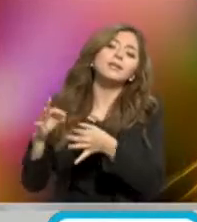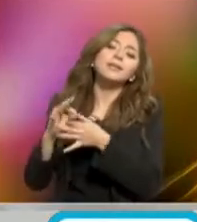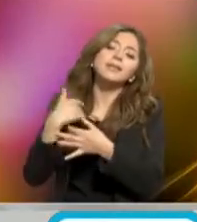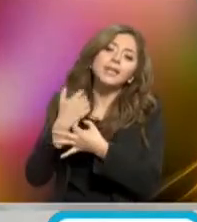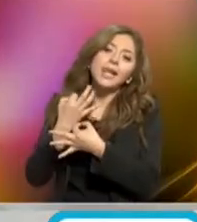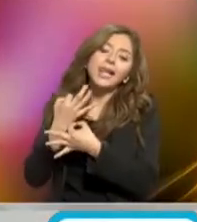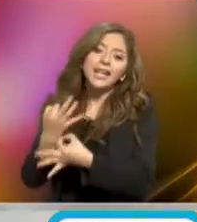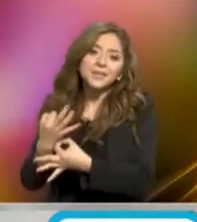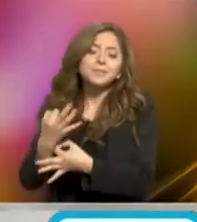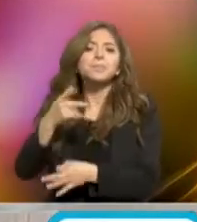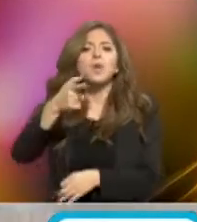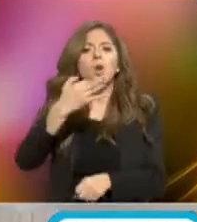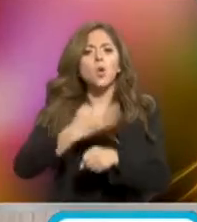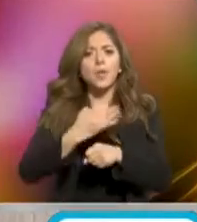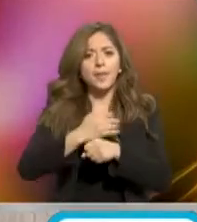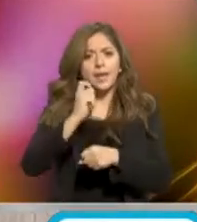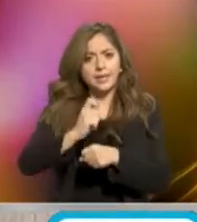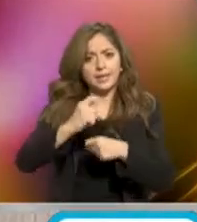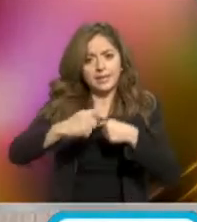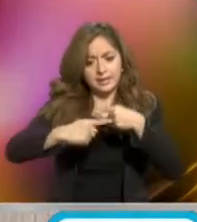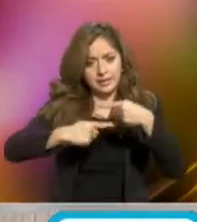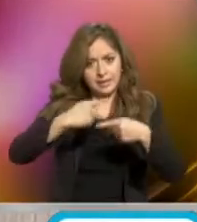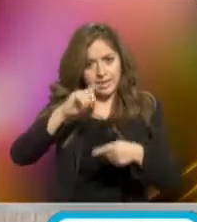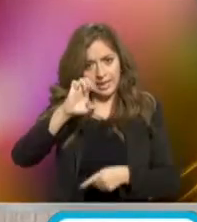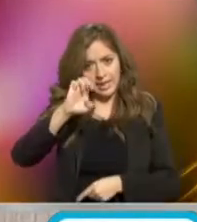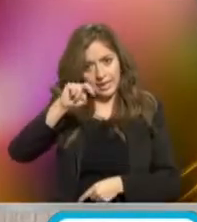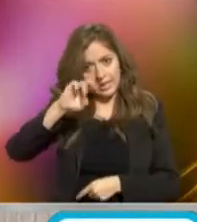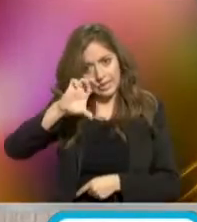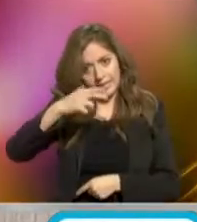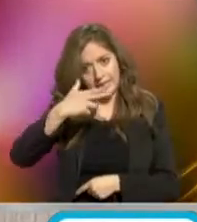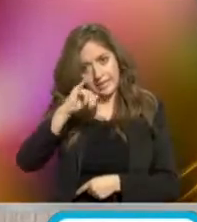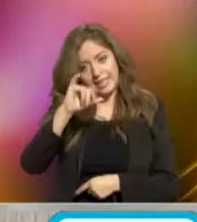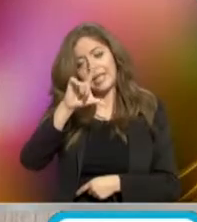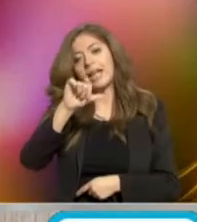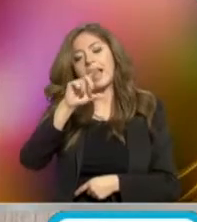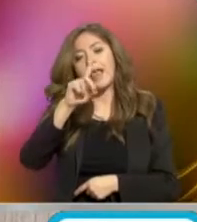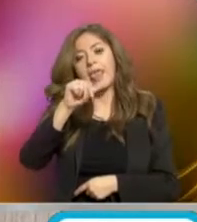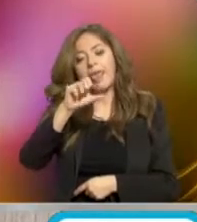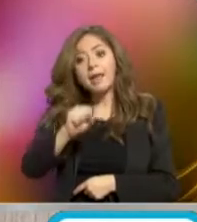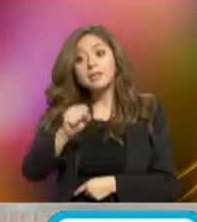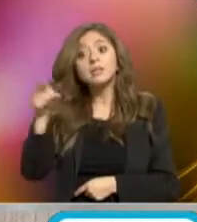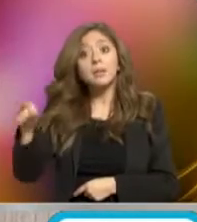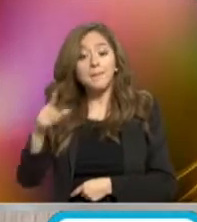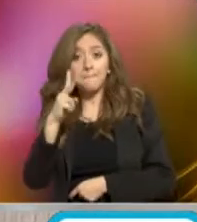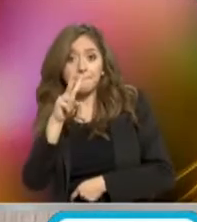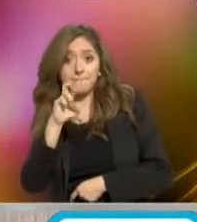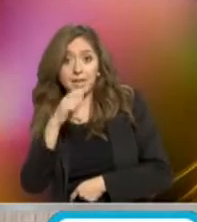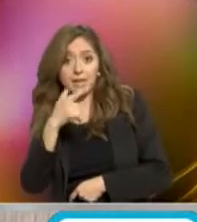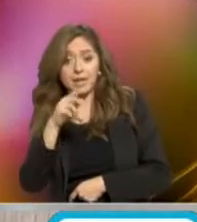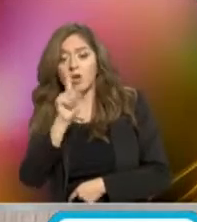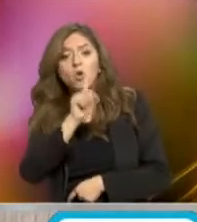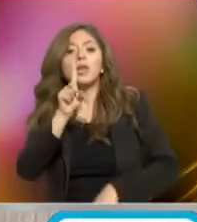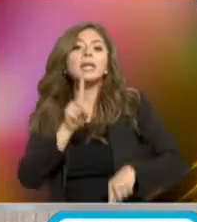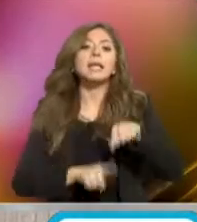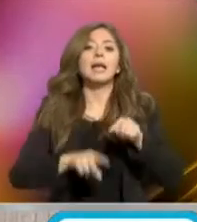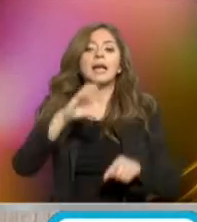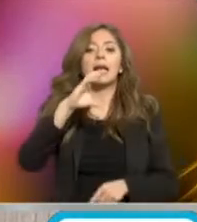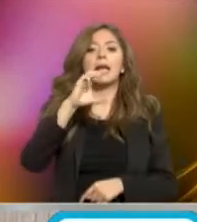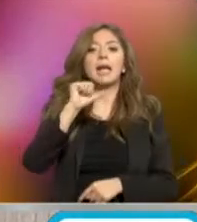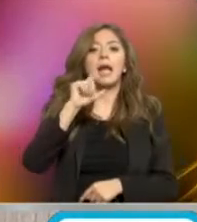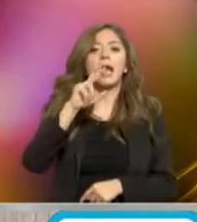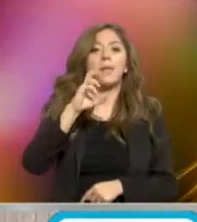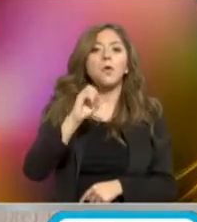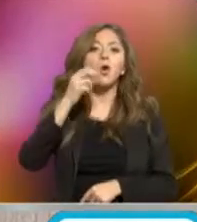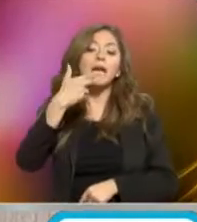Yo veo aquí como que unas enchiladas. Así es, estas ver. son unas enchiladas no vegetarianas, solamente son libres en carbohidrato. La tortilla